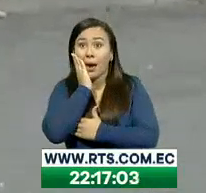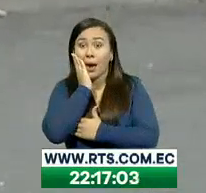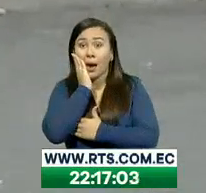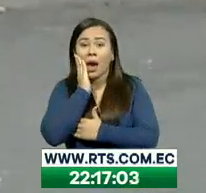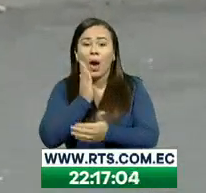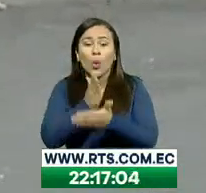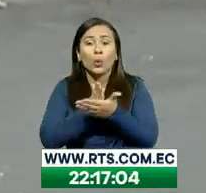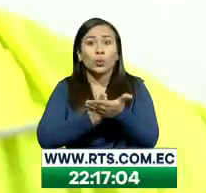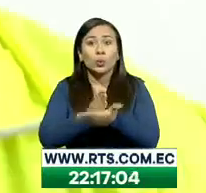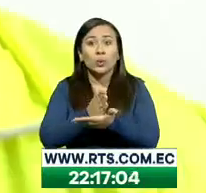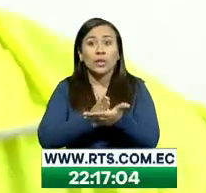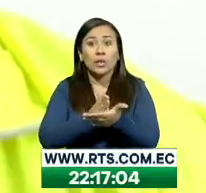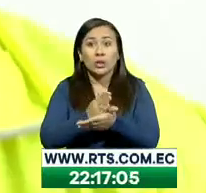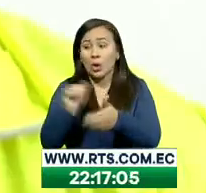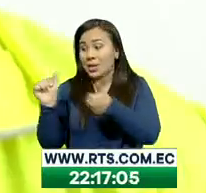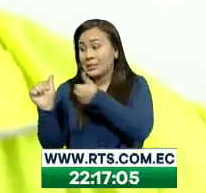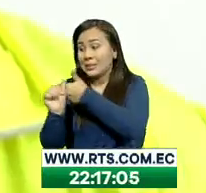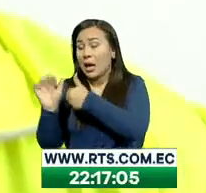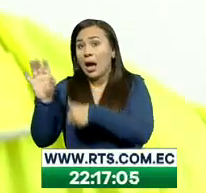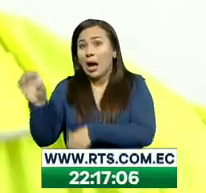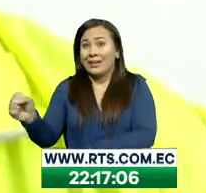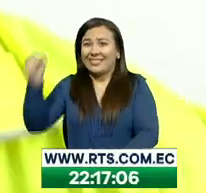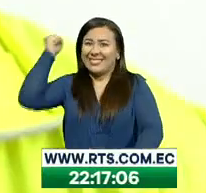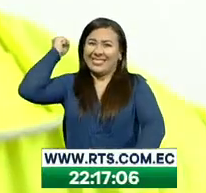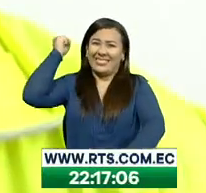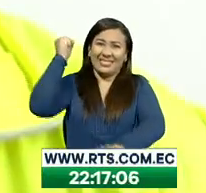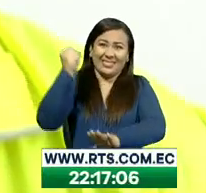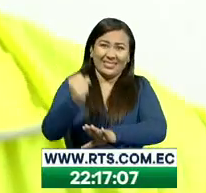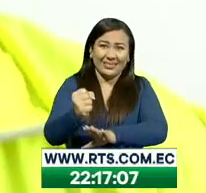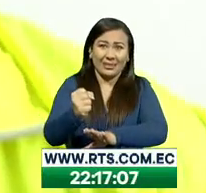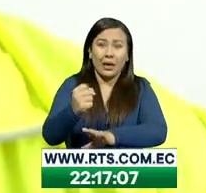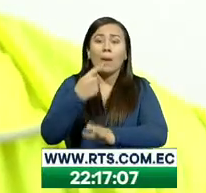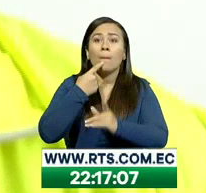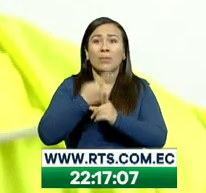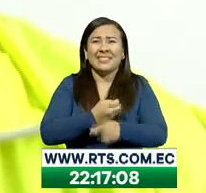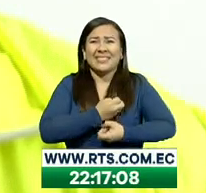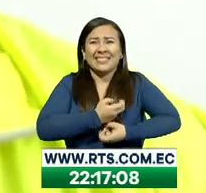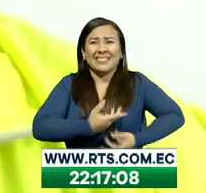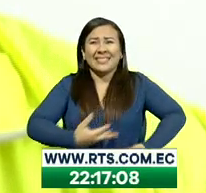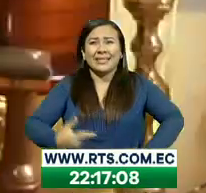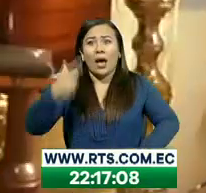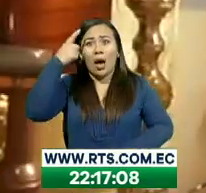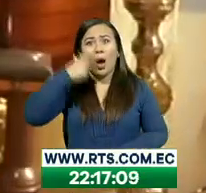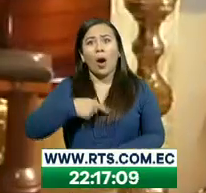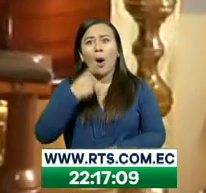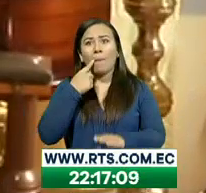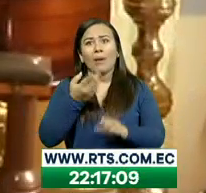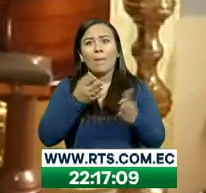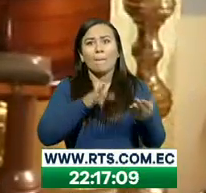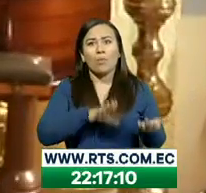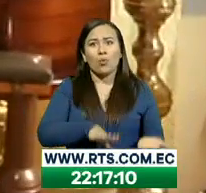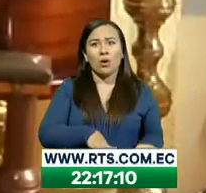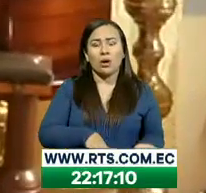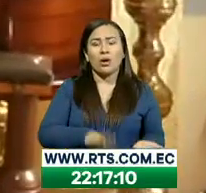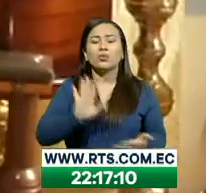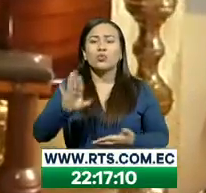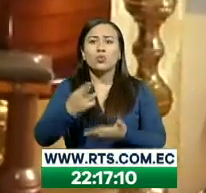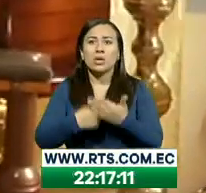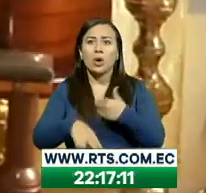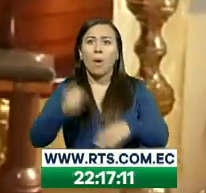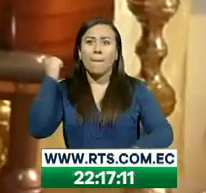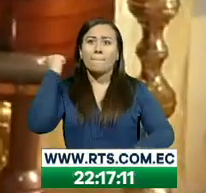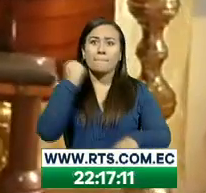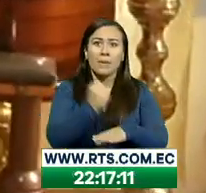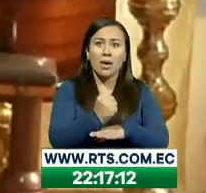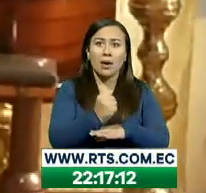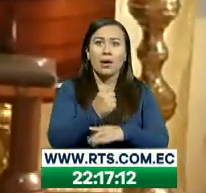un cuchillo que estaba a pocos metros de él y le propina la puñalada, lo que produce la causa de la muerte. Familiares del hoy fallecido lamentaron los